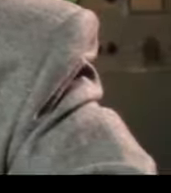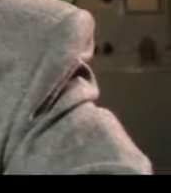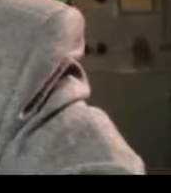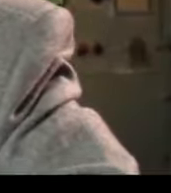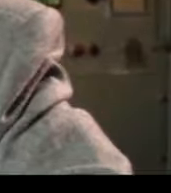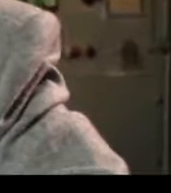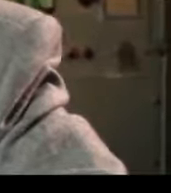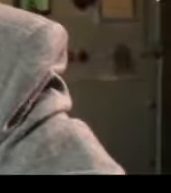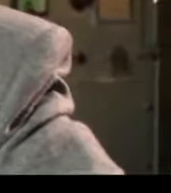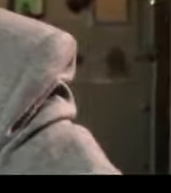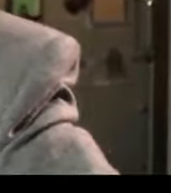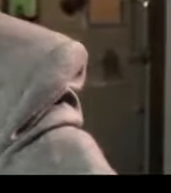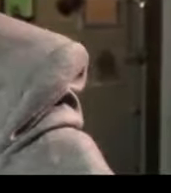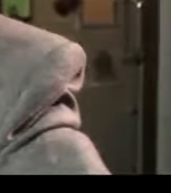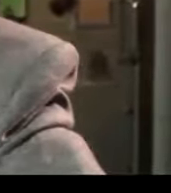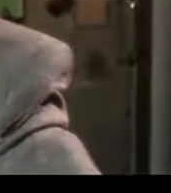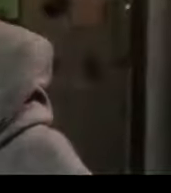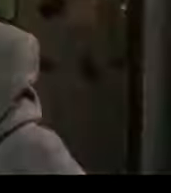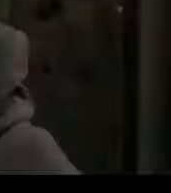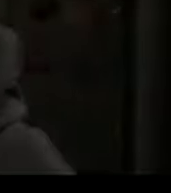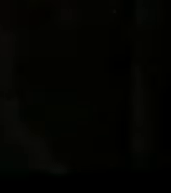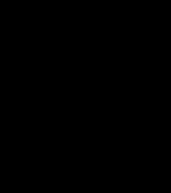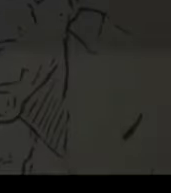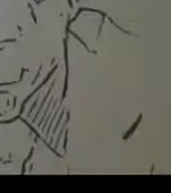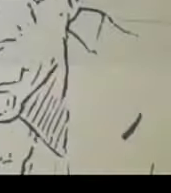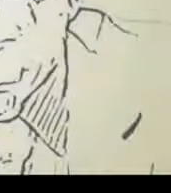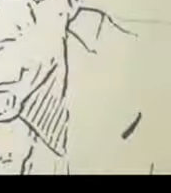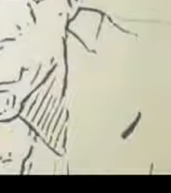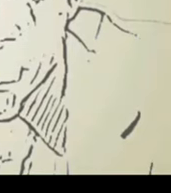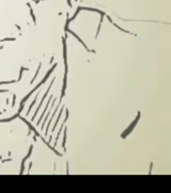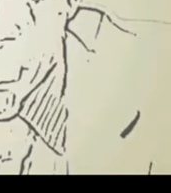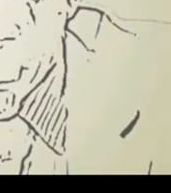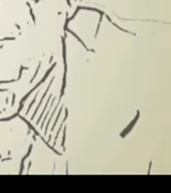que justificaba el gasto de aquel cable, ¿no?